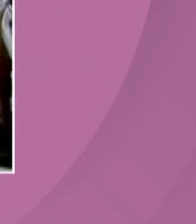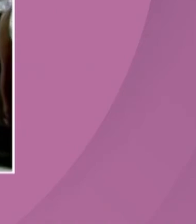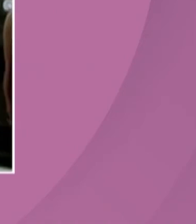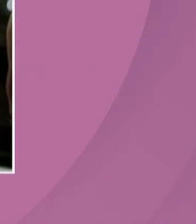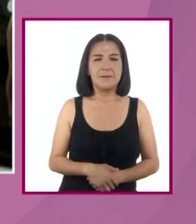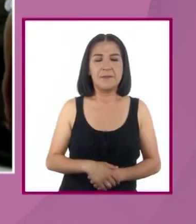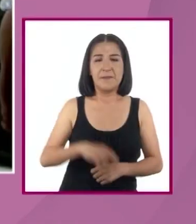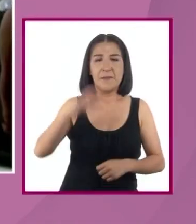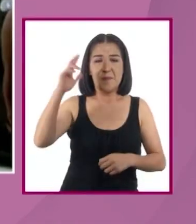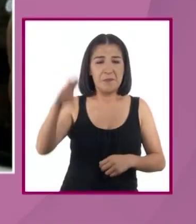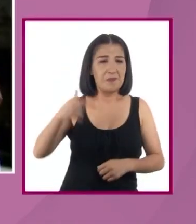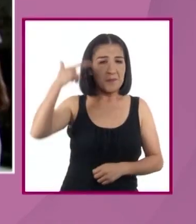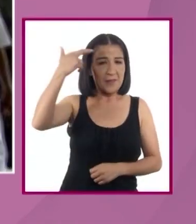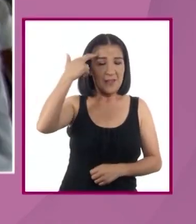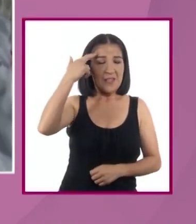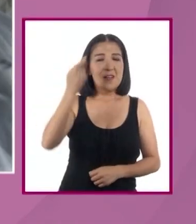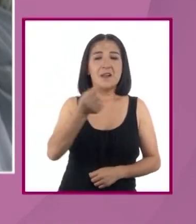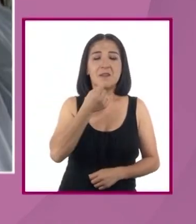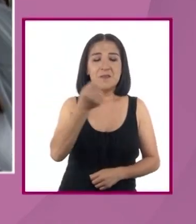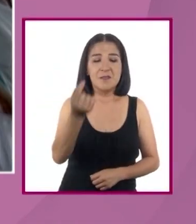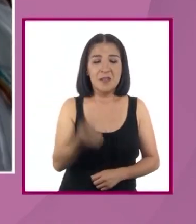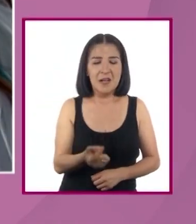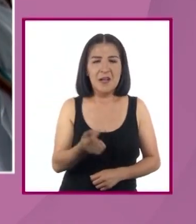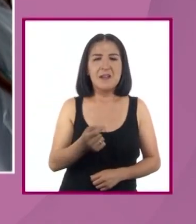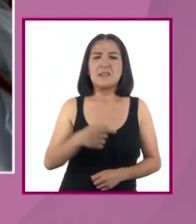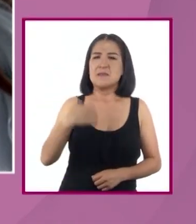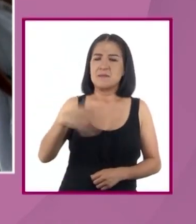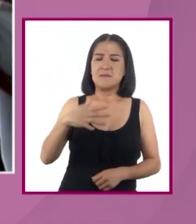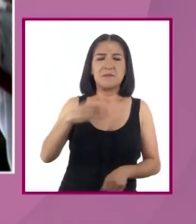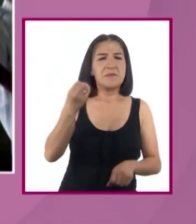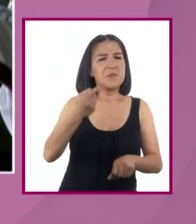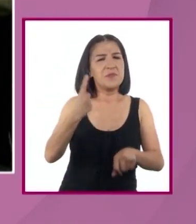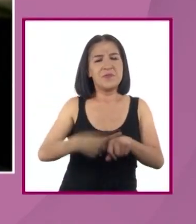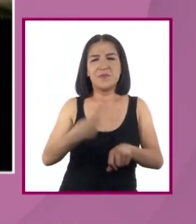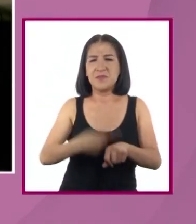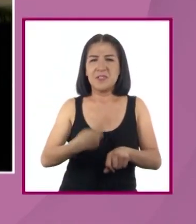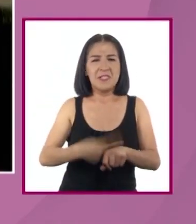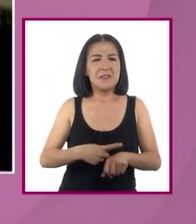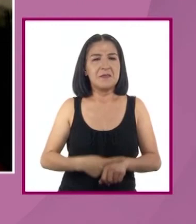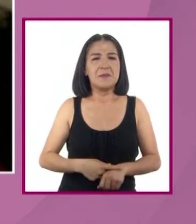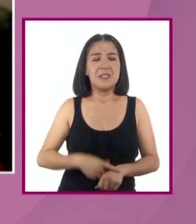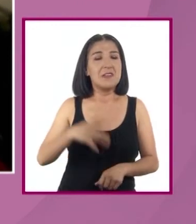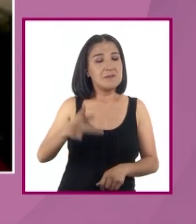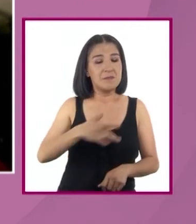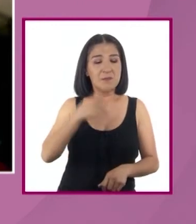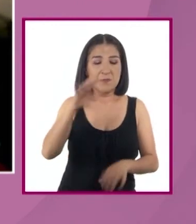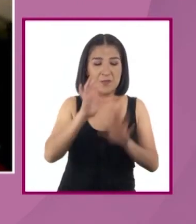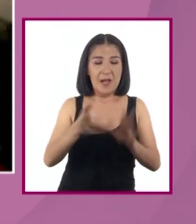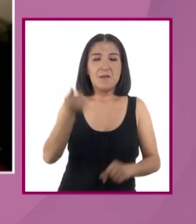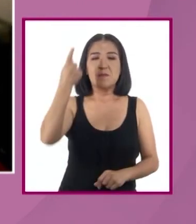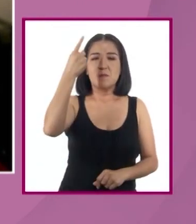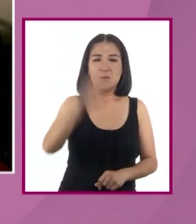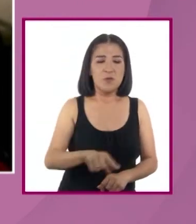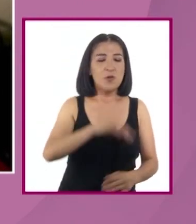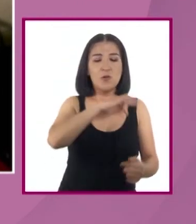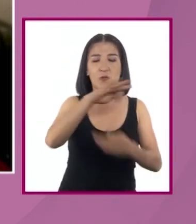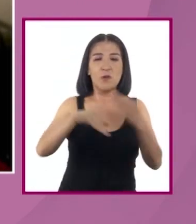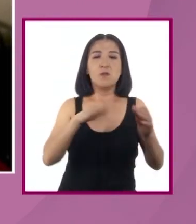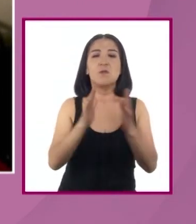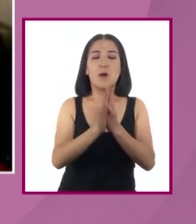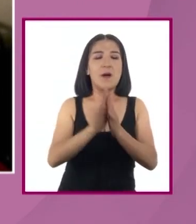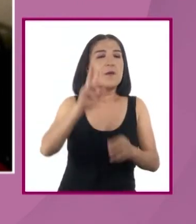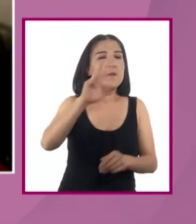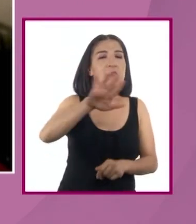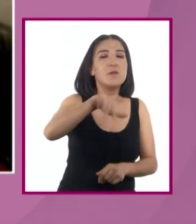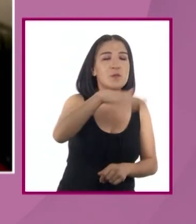La emperatriz infantil está muy enferma. Ha dado órdenes de que alguien vaya en